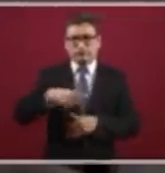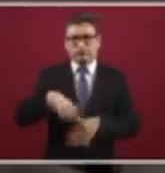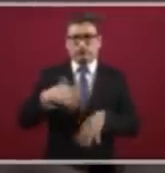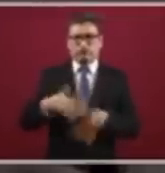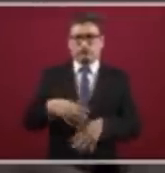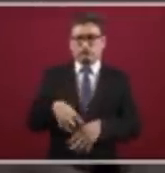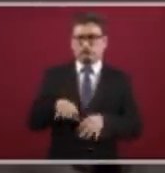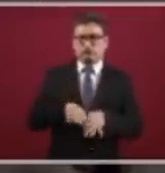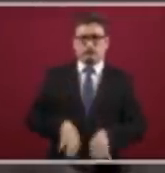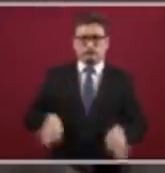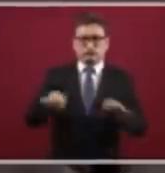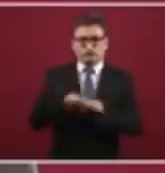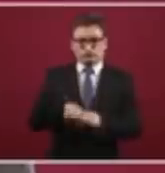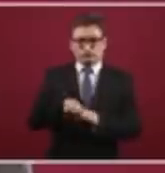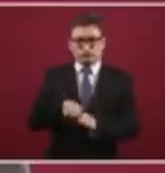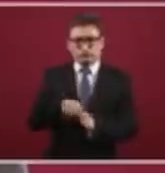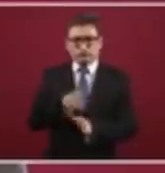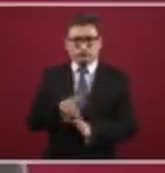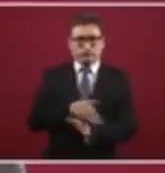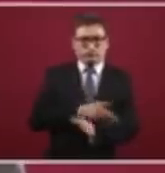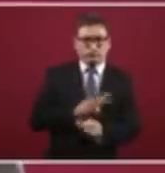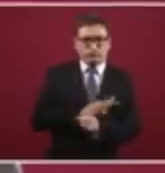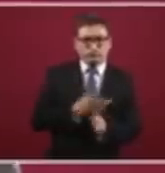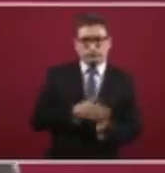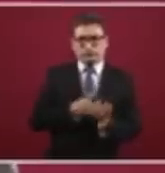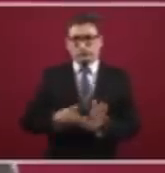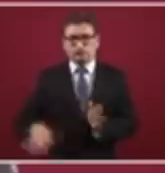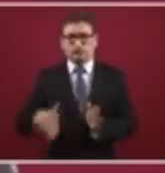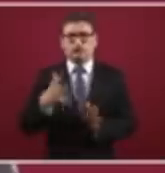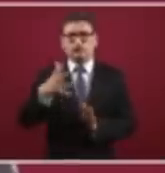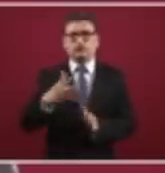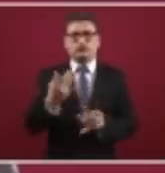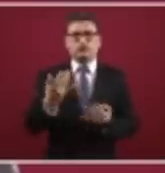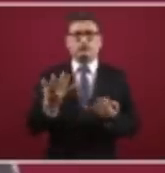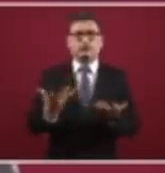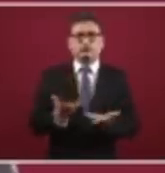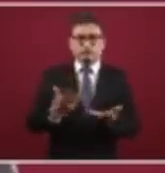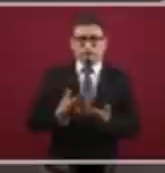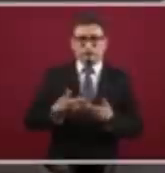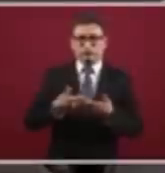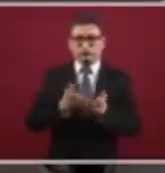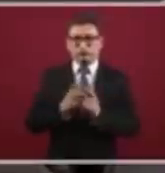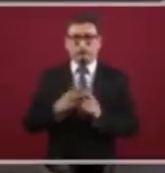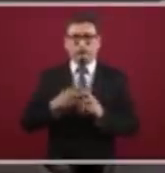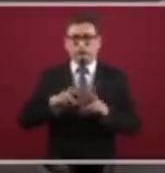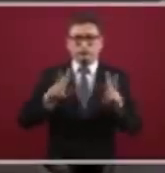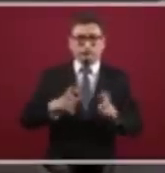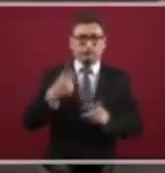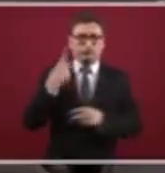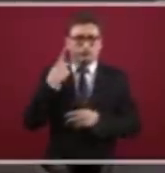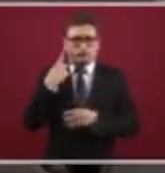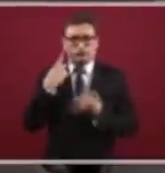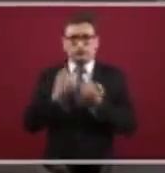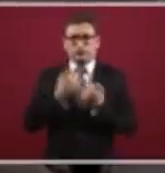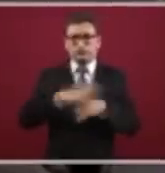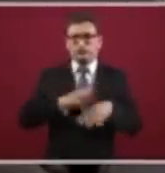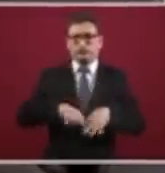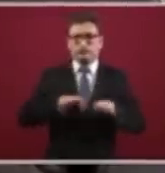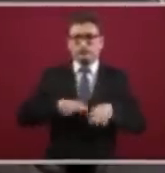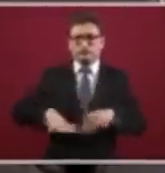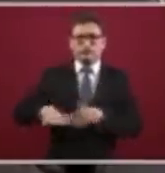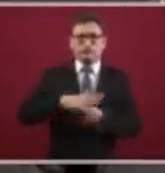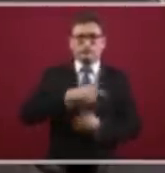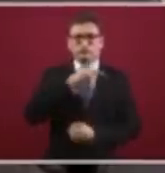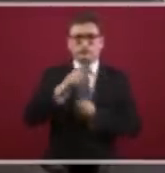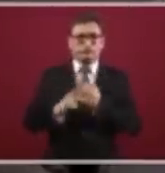puede marcar un antes y un después no solamente en el régimen político mexicanos en una construcción de un estado de libertades en nuestro